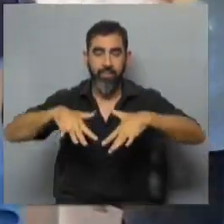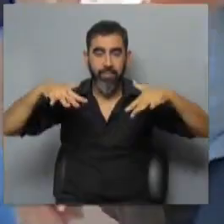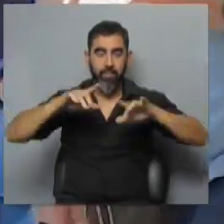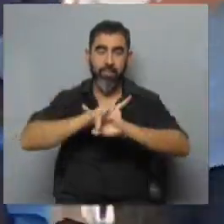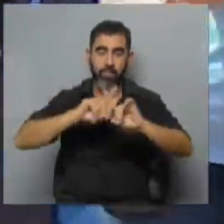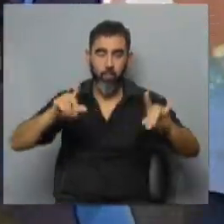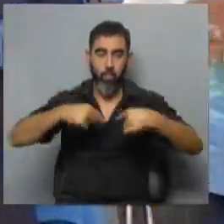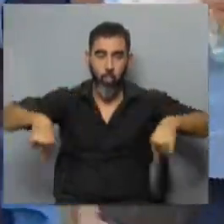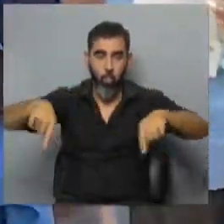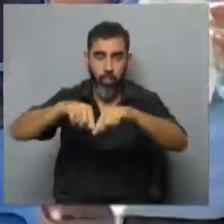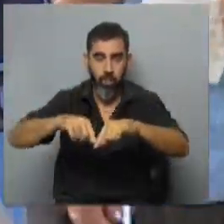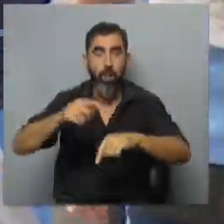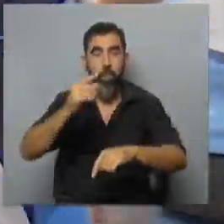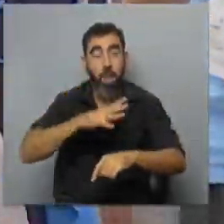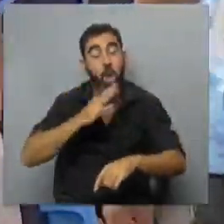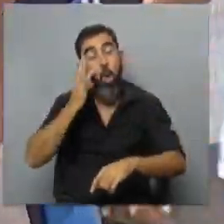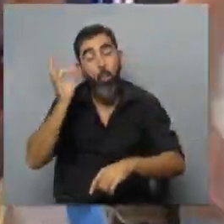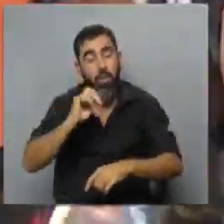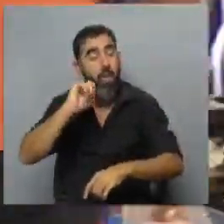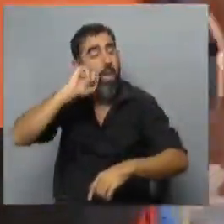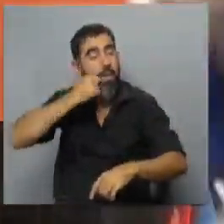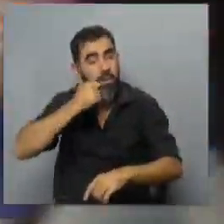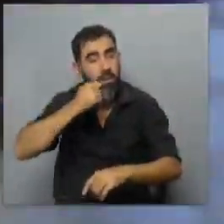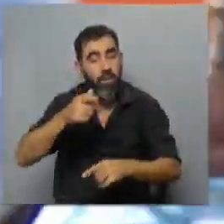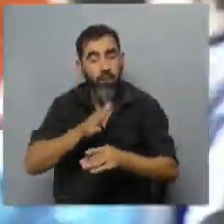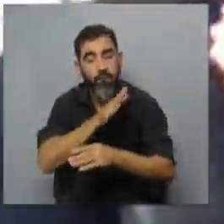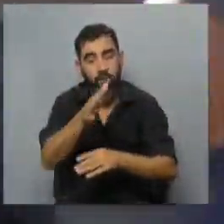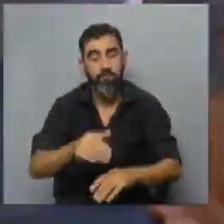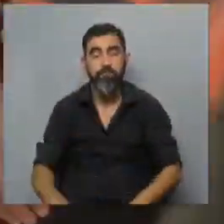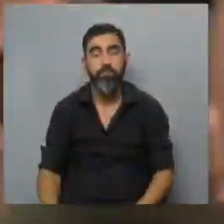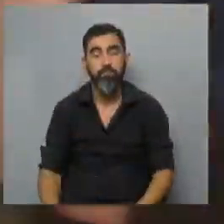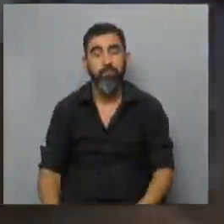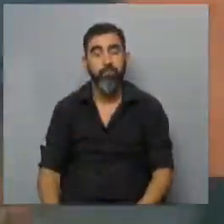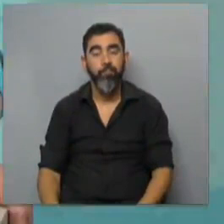dentro del ruedo pero hay una oportunidad preciosa de acercarse